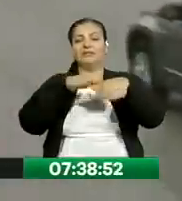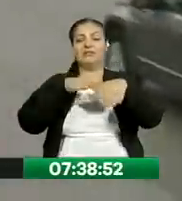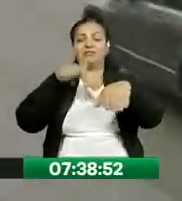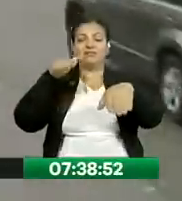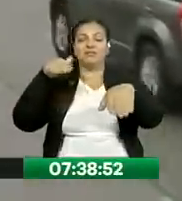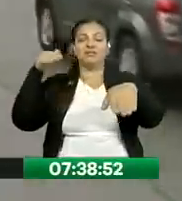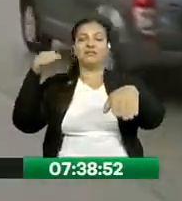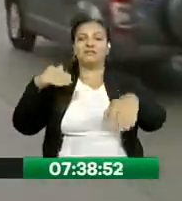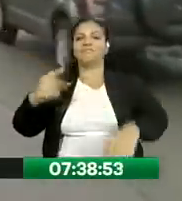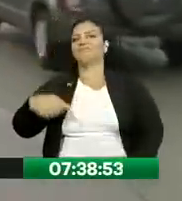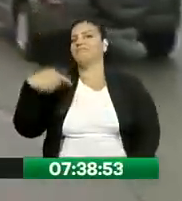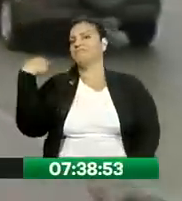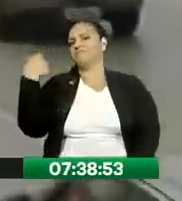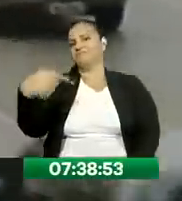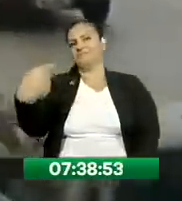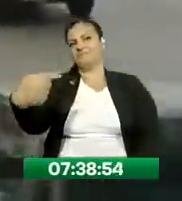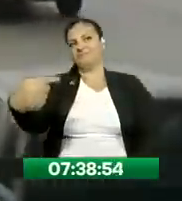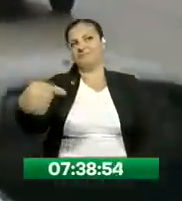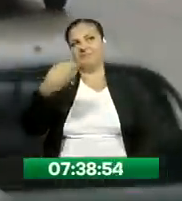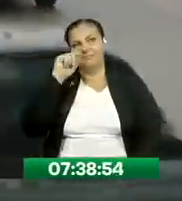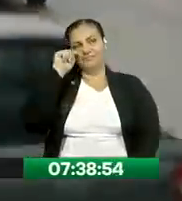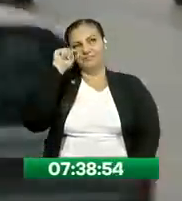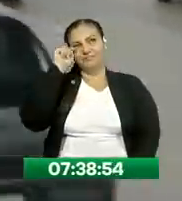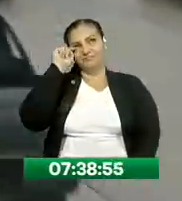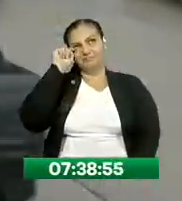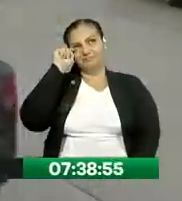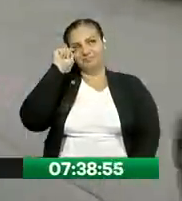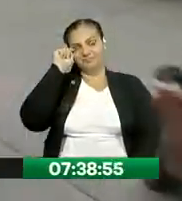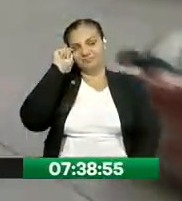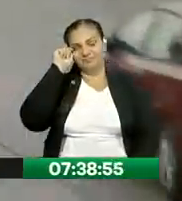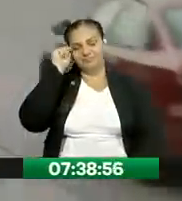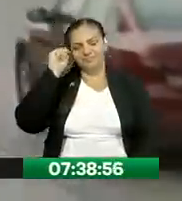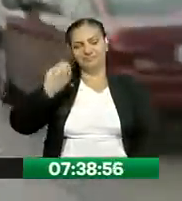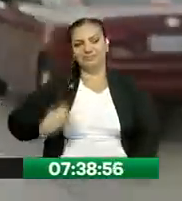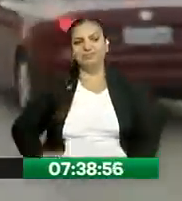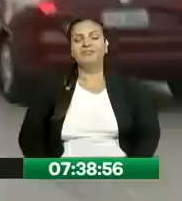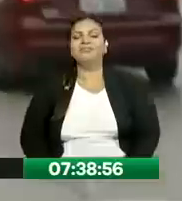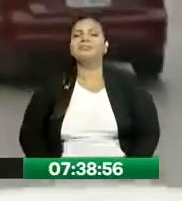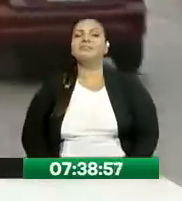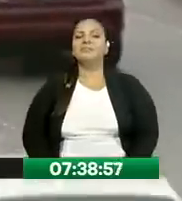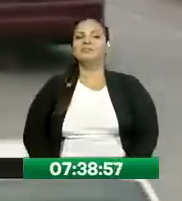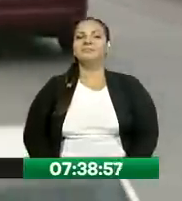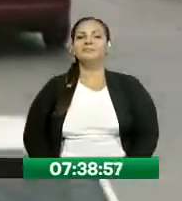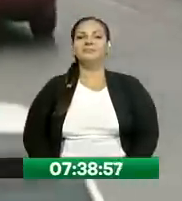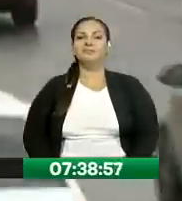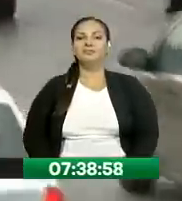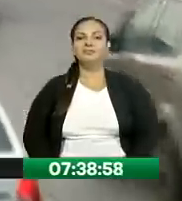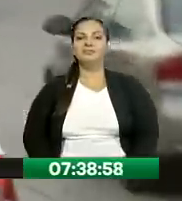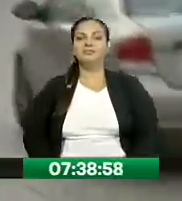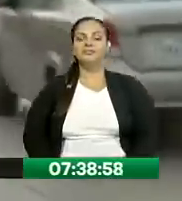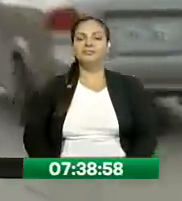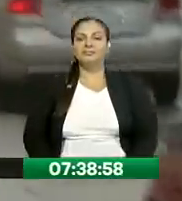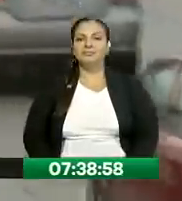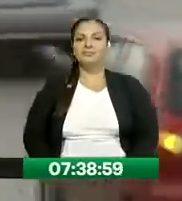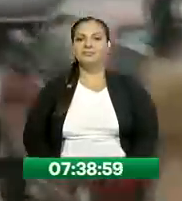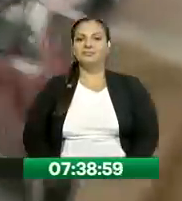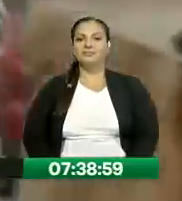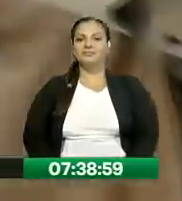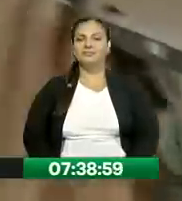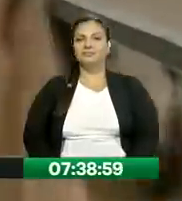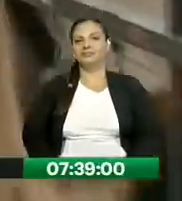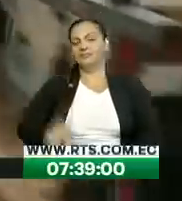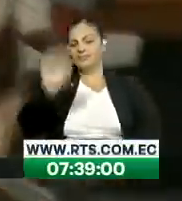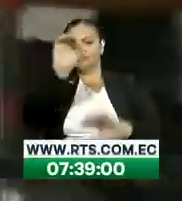todos los días, sobre todo en horario pico, en esta importante arteria de la ciudad de Guayaquil. Por acá estamos observando